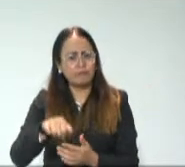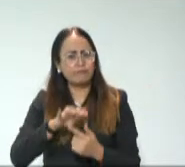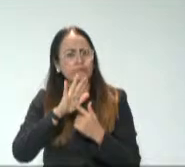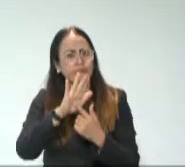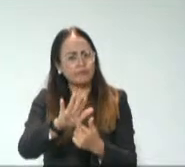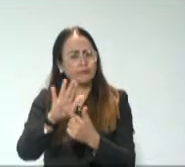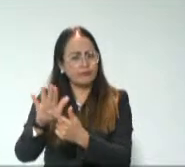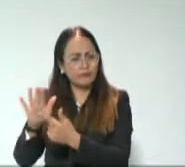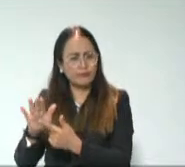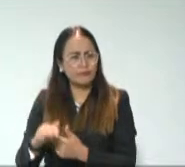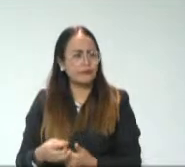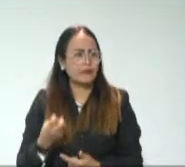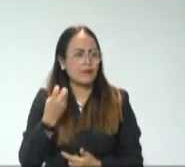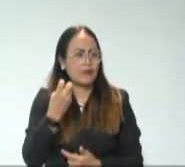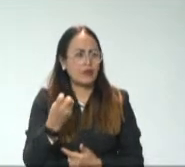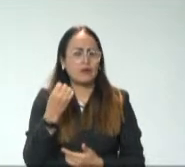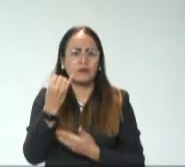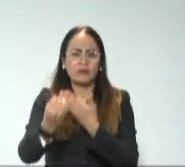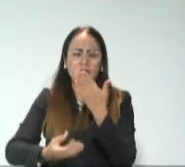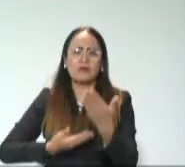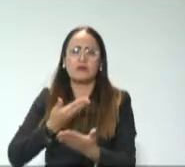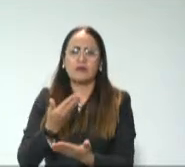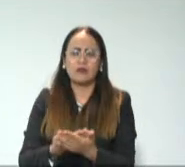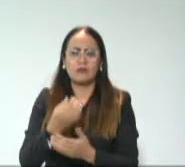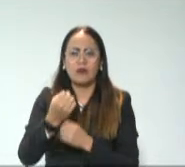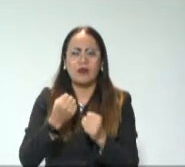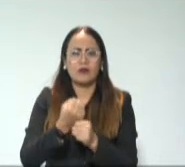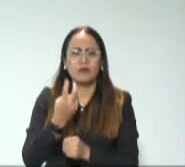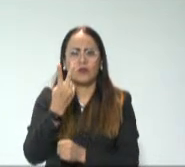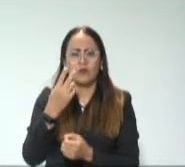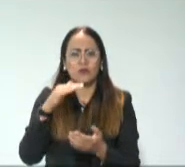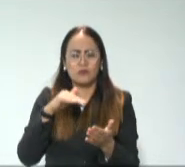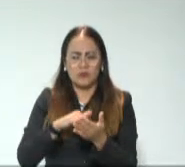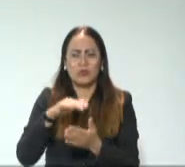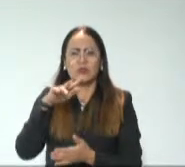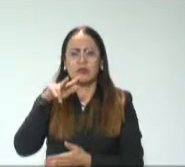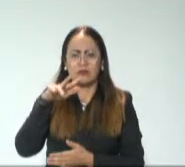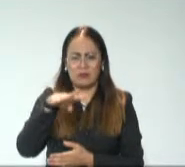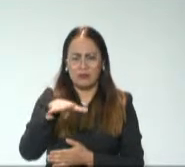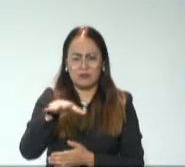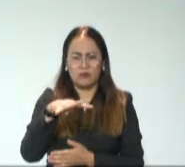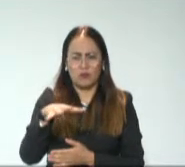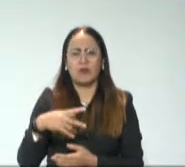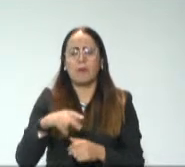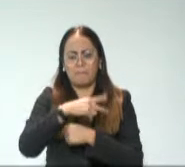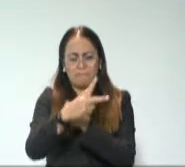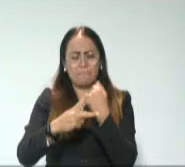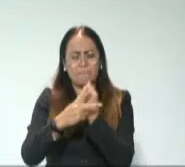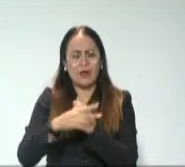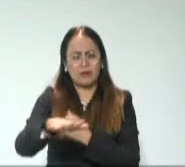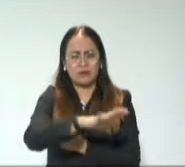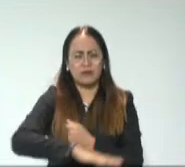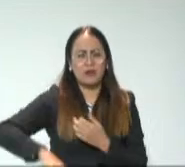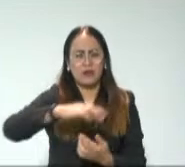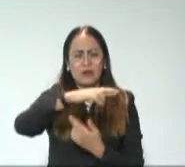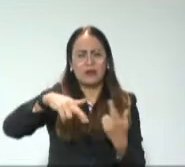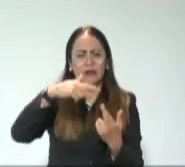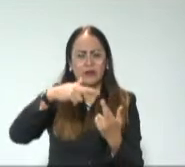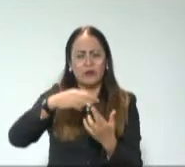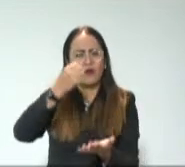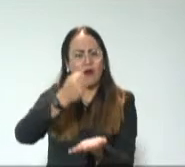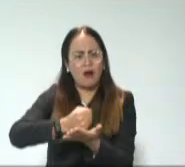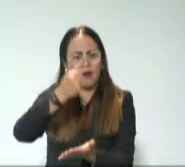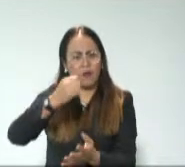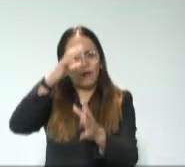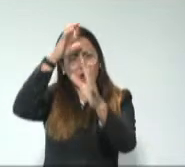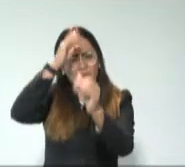esta iniciativa 2019 se convirtió en una estrategia aprobada por todos los países de la región y aquí hago